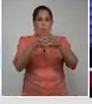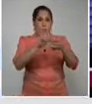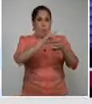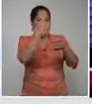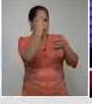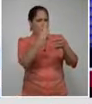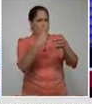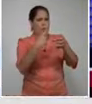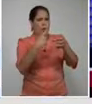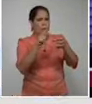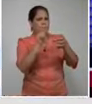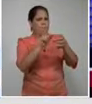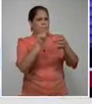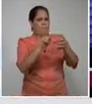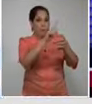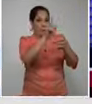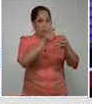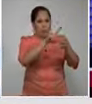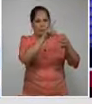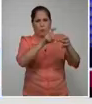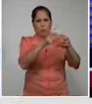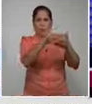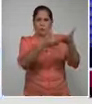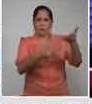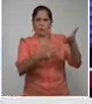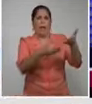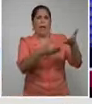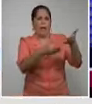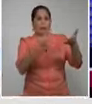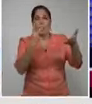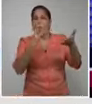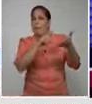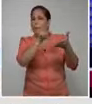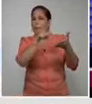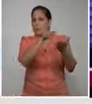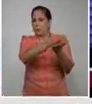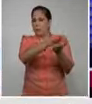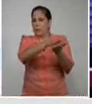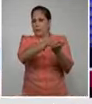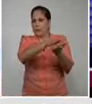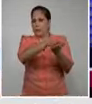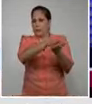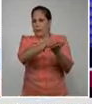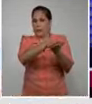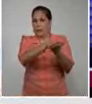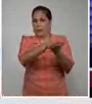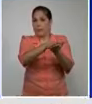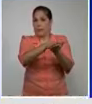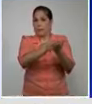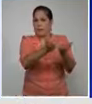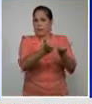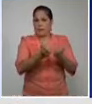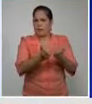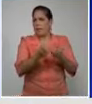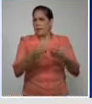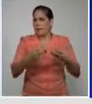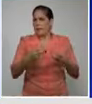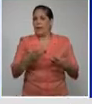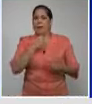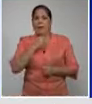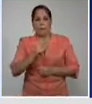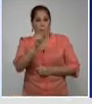pero dejábamos en el tintero unas 2 preguntas que ya habíamos recibido. Doctora, ¿qué sucede si